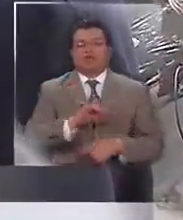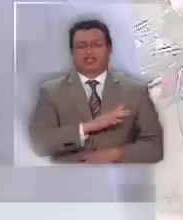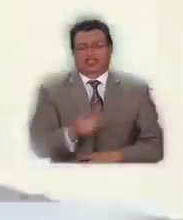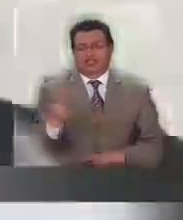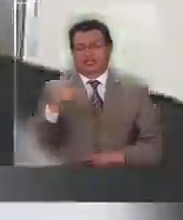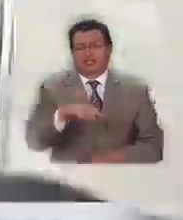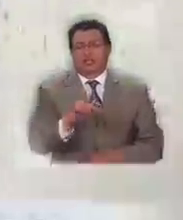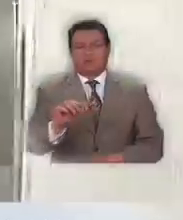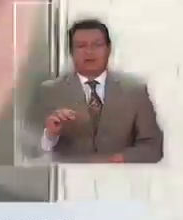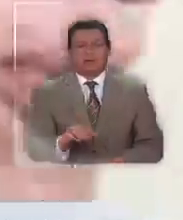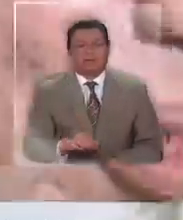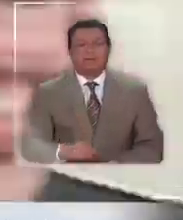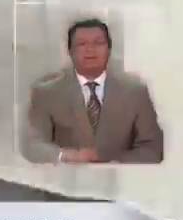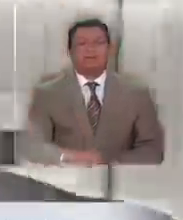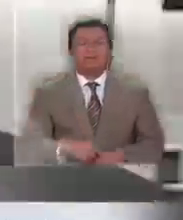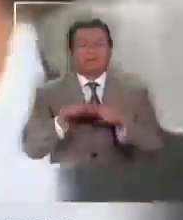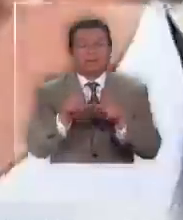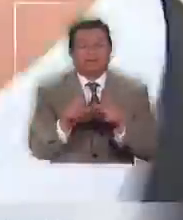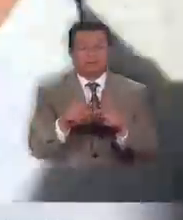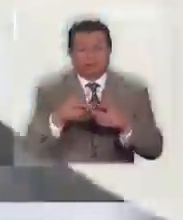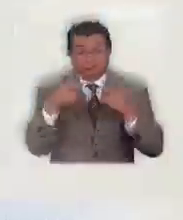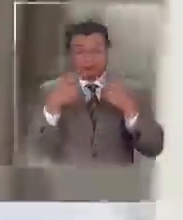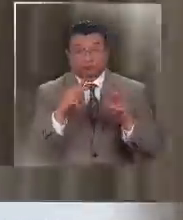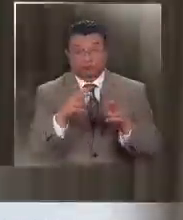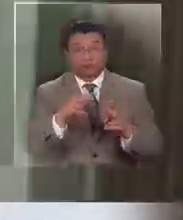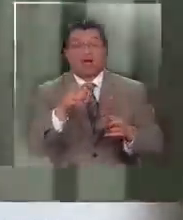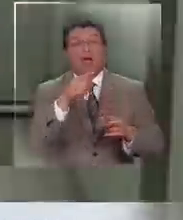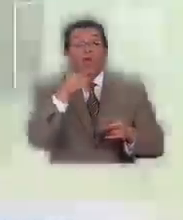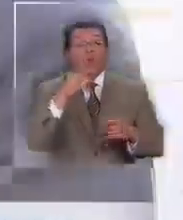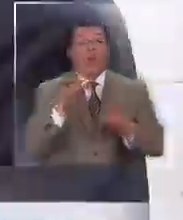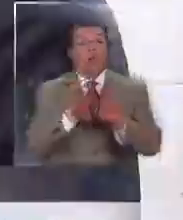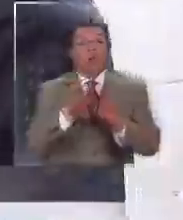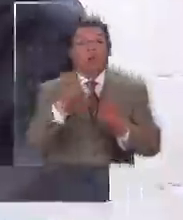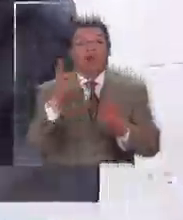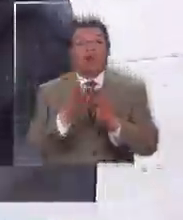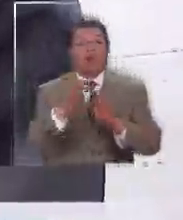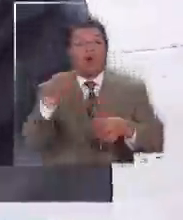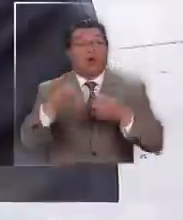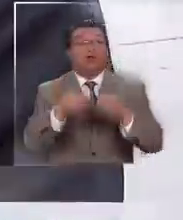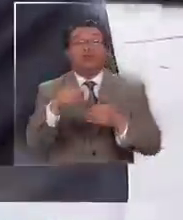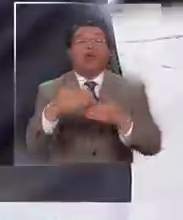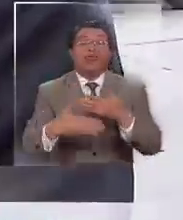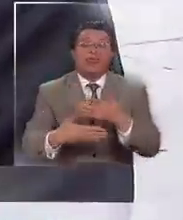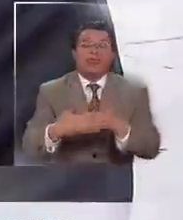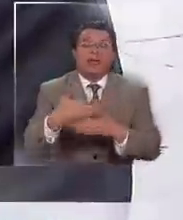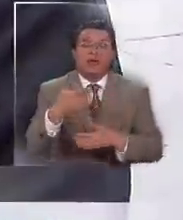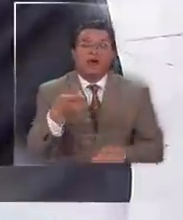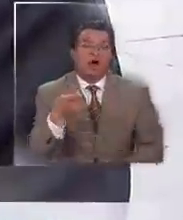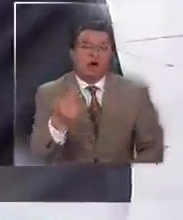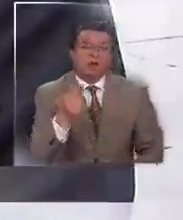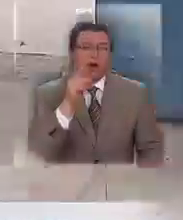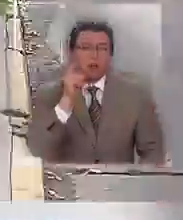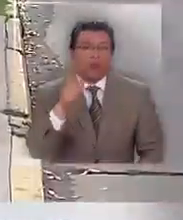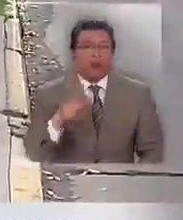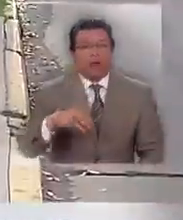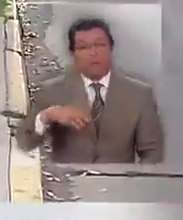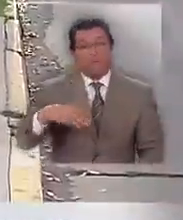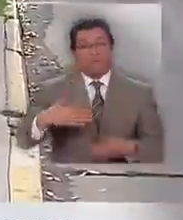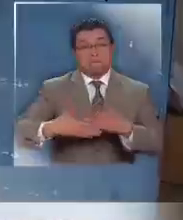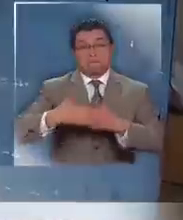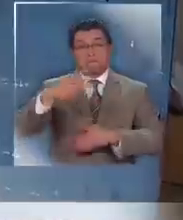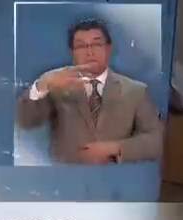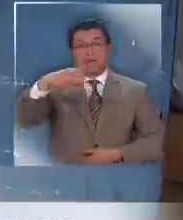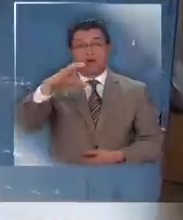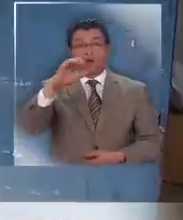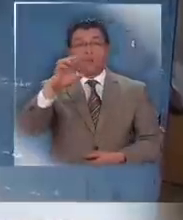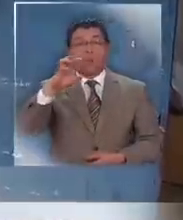muy, muy pocos. Porteño acérrimo, según el kiosquero, a las puertas del juzgado. ¿Qué diario compra? El Mercurio. ¿El Mercurio de